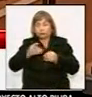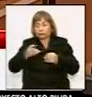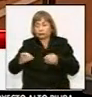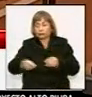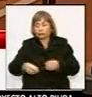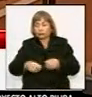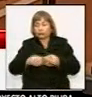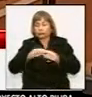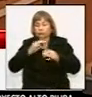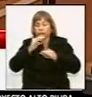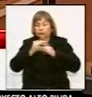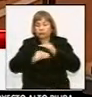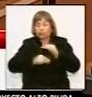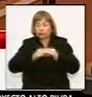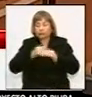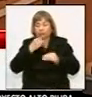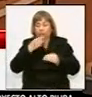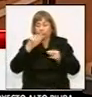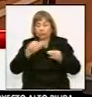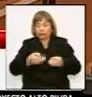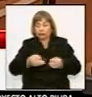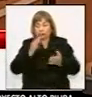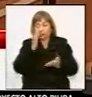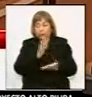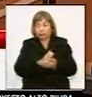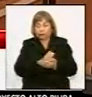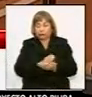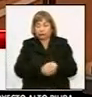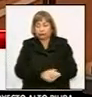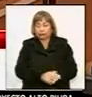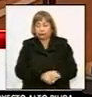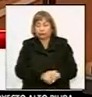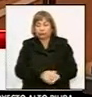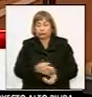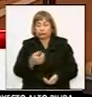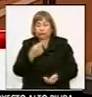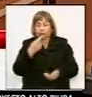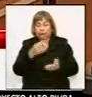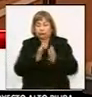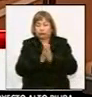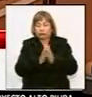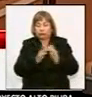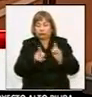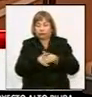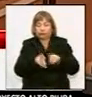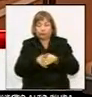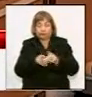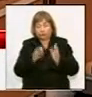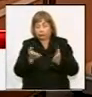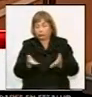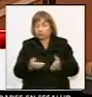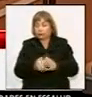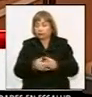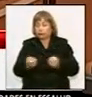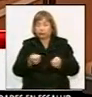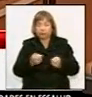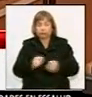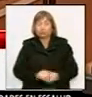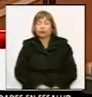al mundo, creo que hay que hacerle un alto. Y solo pido que tanto en el Ejecutivo como en el